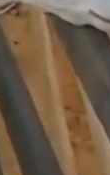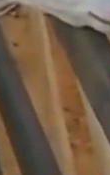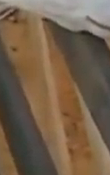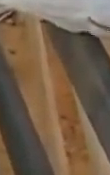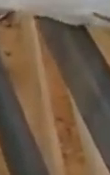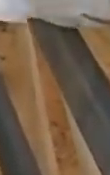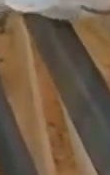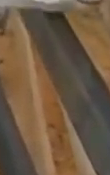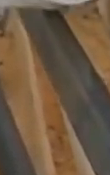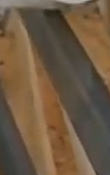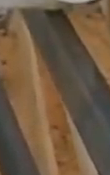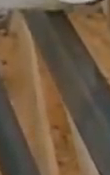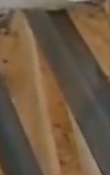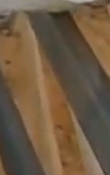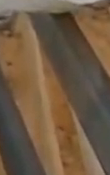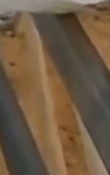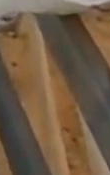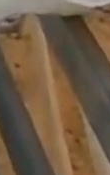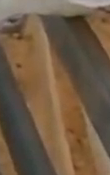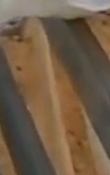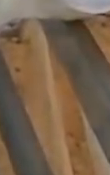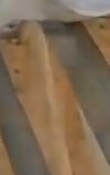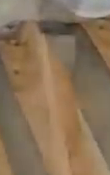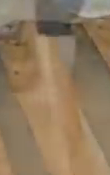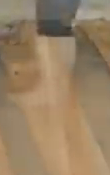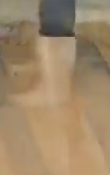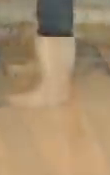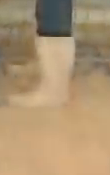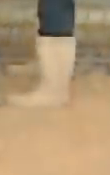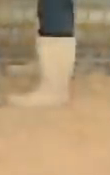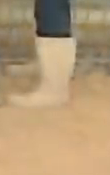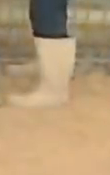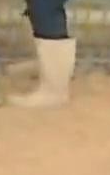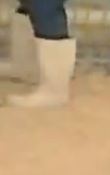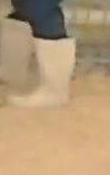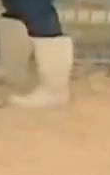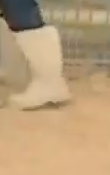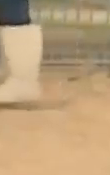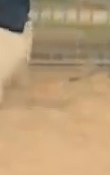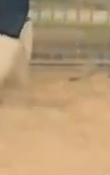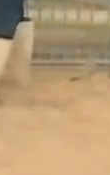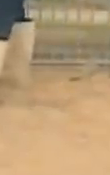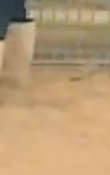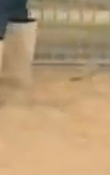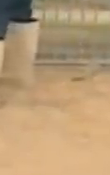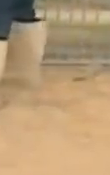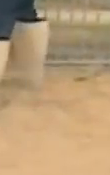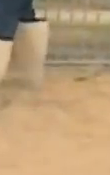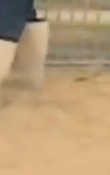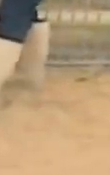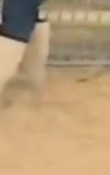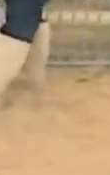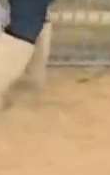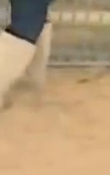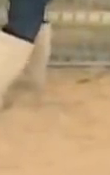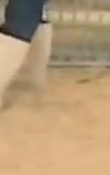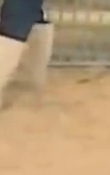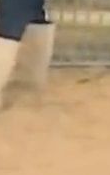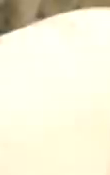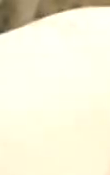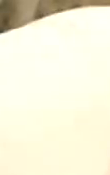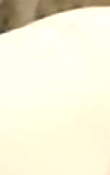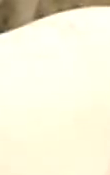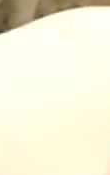muchas gracias. Continuamos. Mire, es una belleza, de verdad. Aquí estamos en la expoferia de cabras, chivos